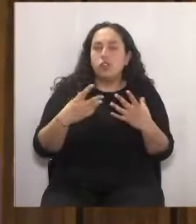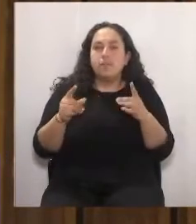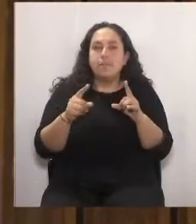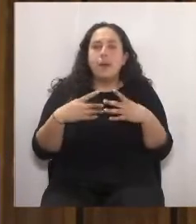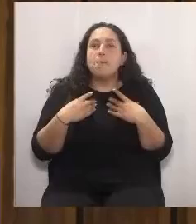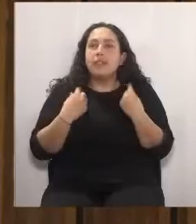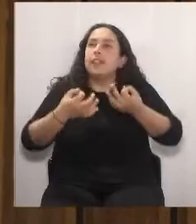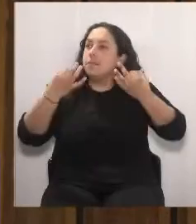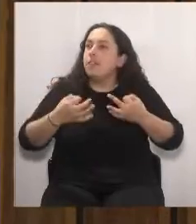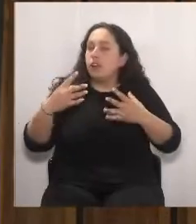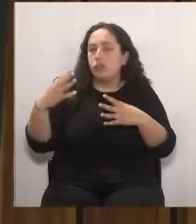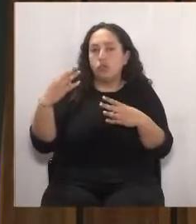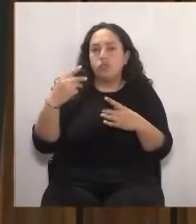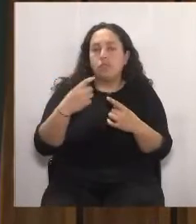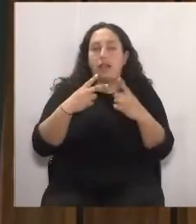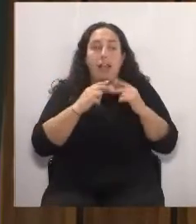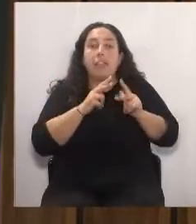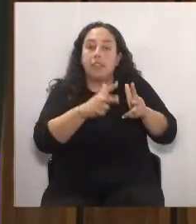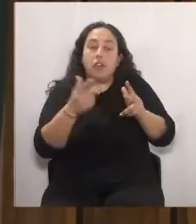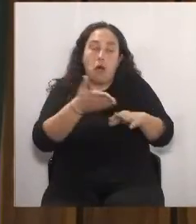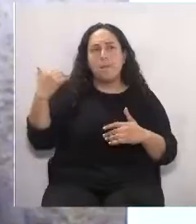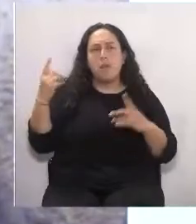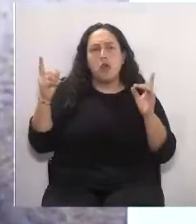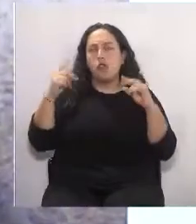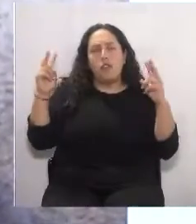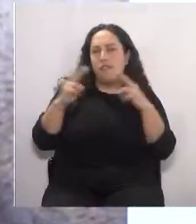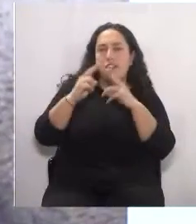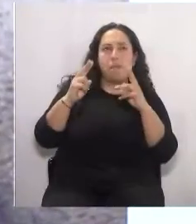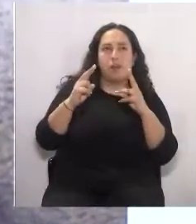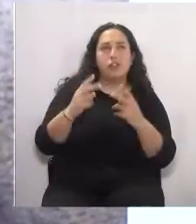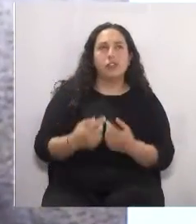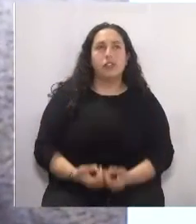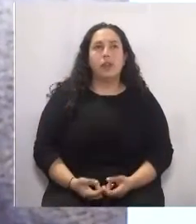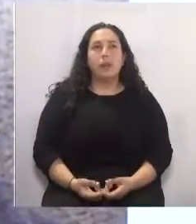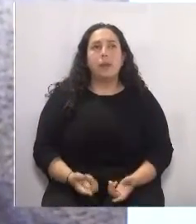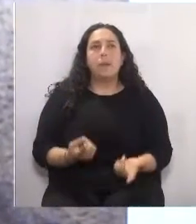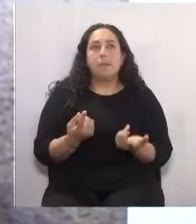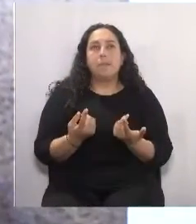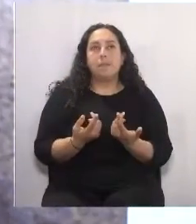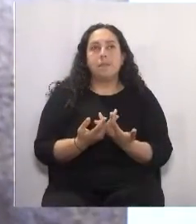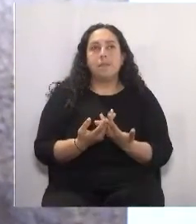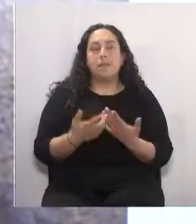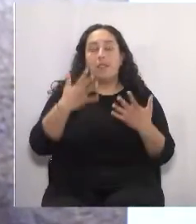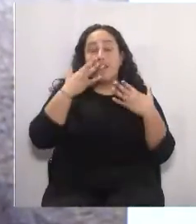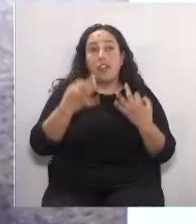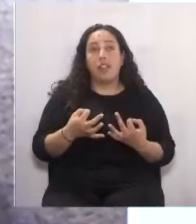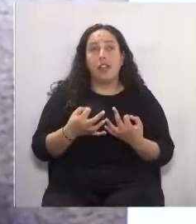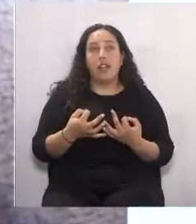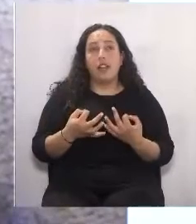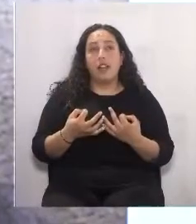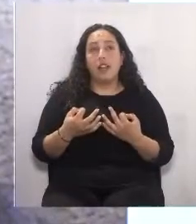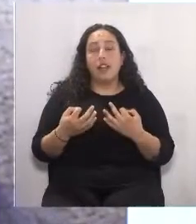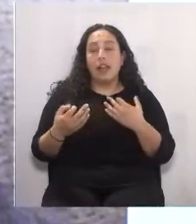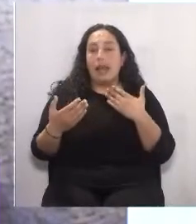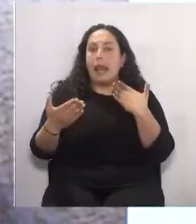de las palabras de los ediles que participaron. Y bueno, la verdad que las palabras de